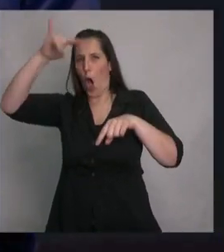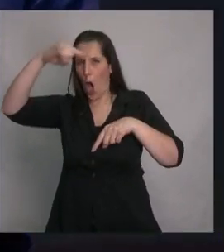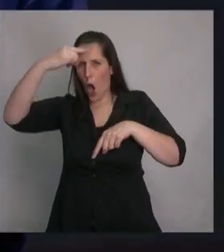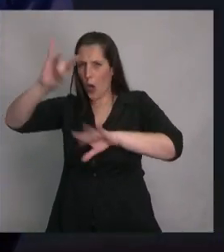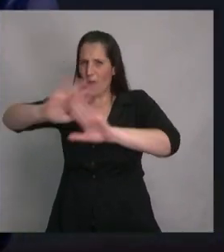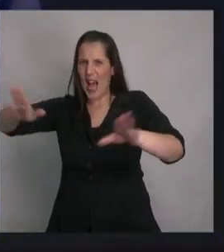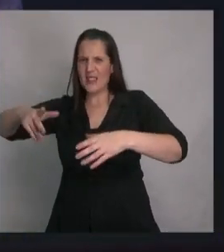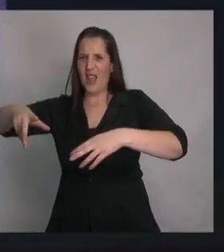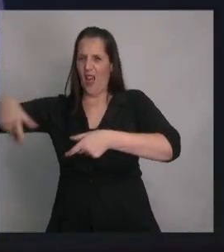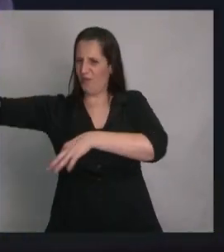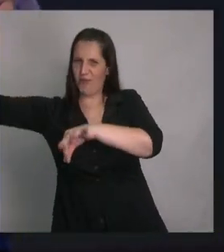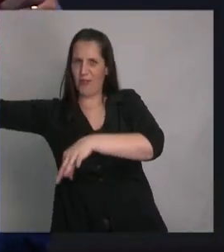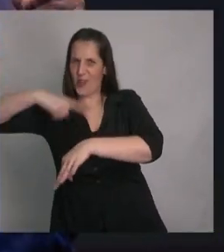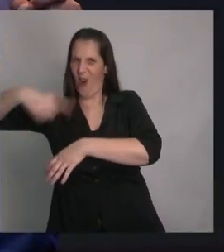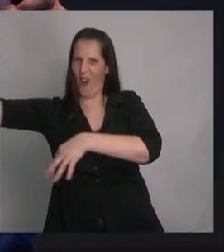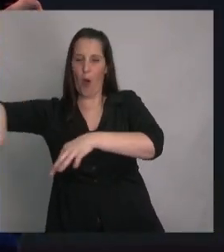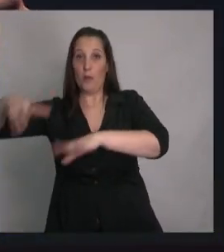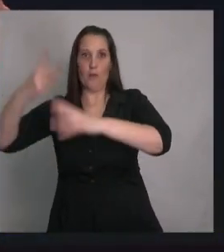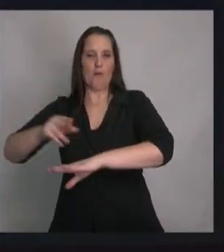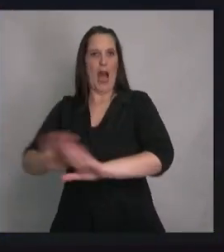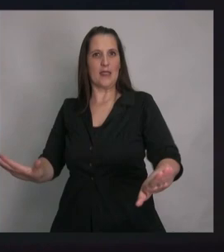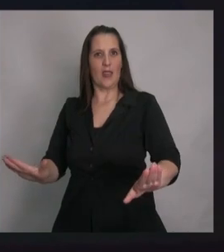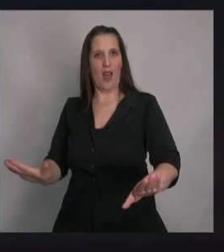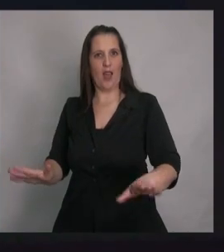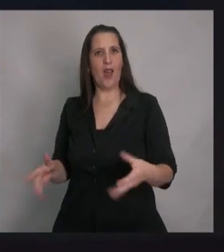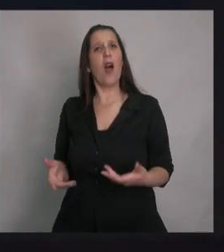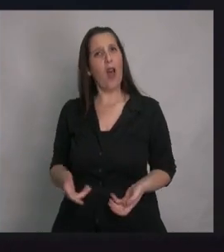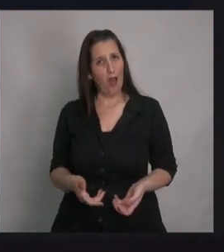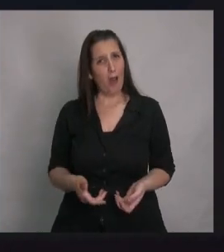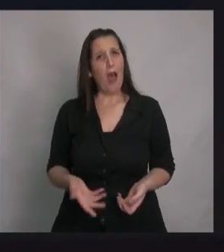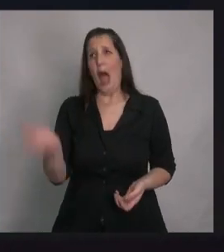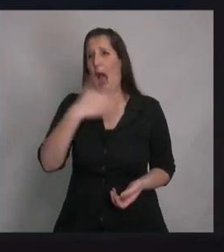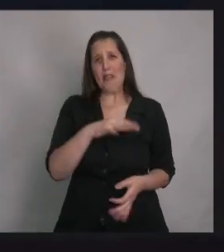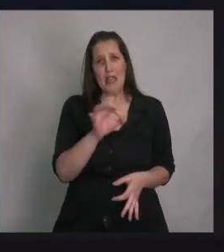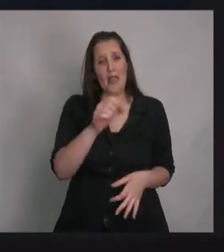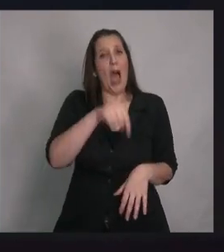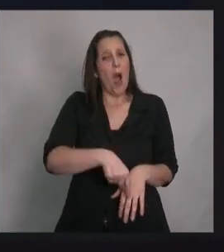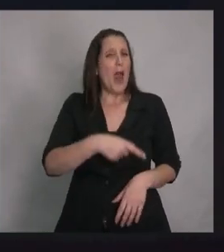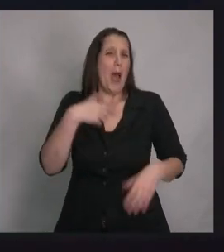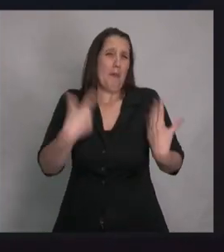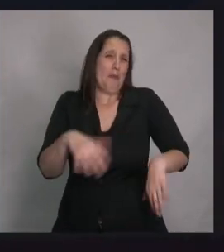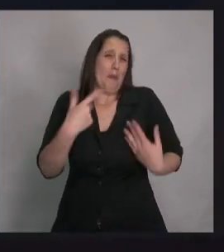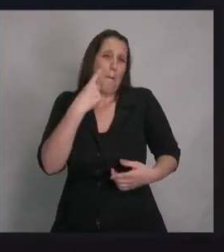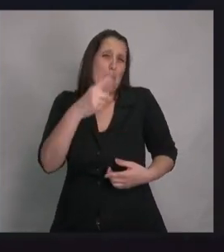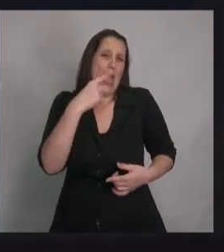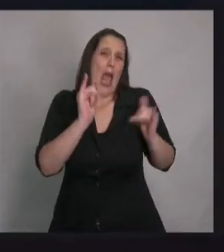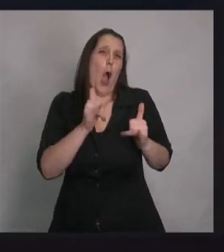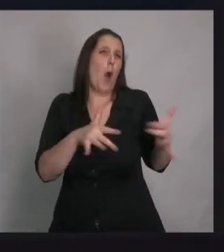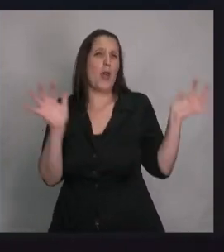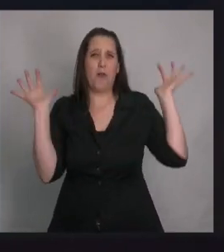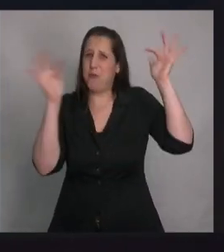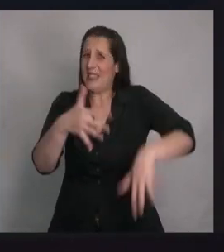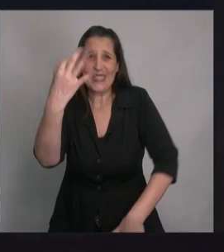reivindicación y resulta que hoy centenares de miles de jóvenes y no tan jóvenes estarían